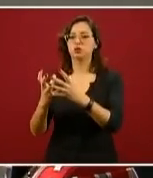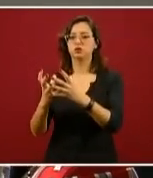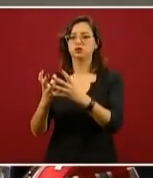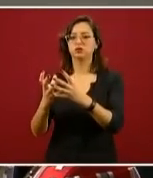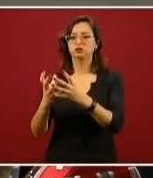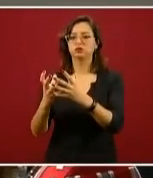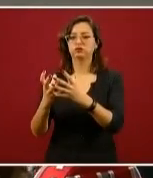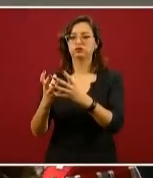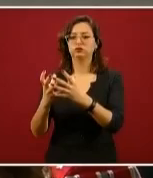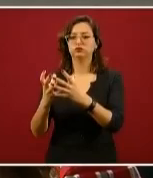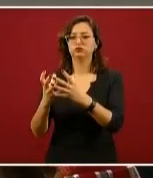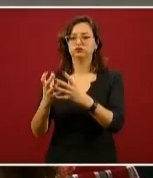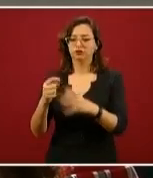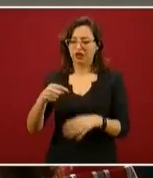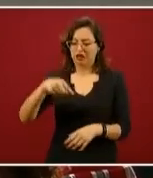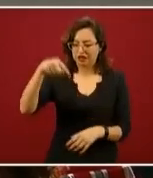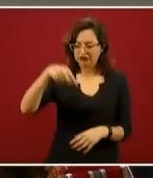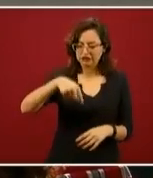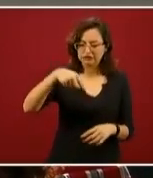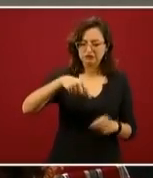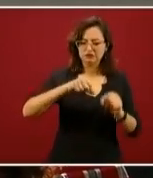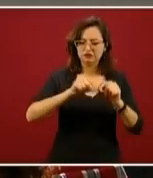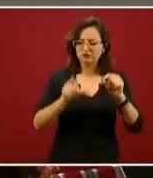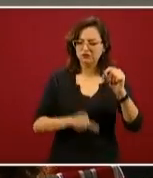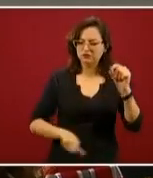en atender